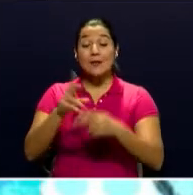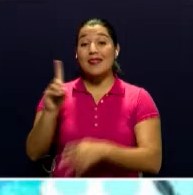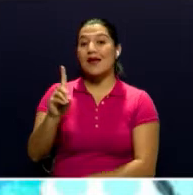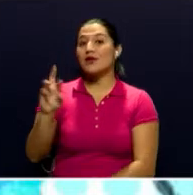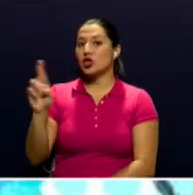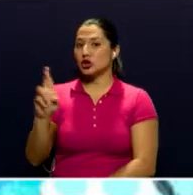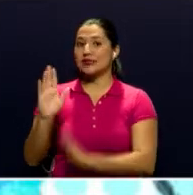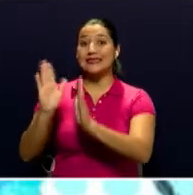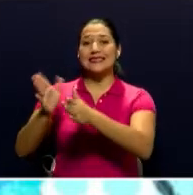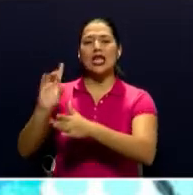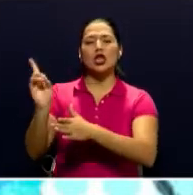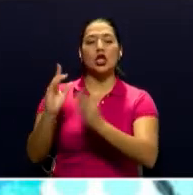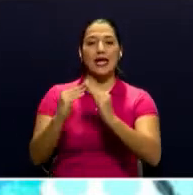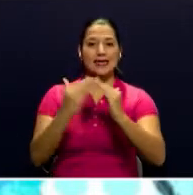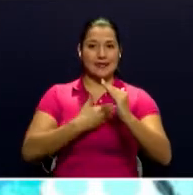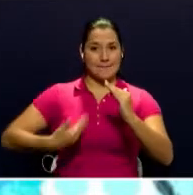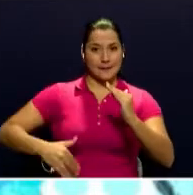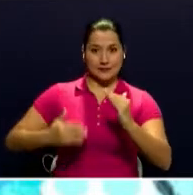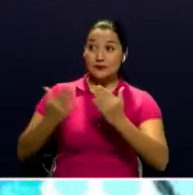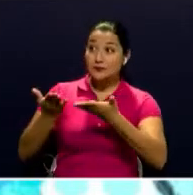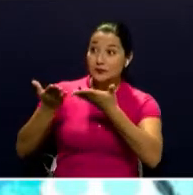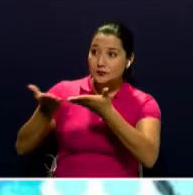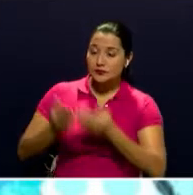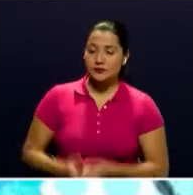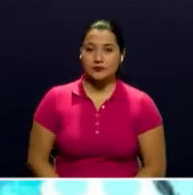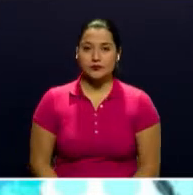informa en vivo. Adelante, David.